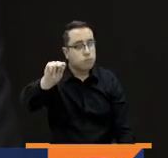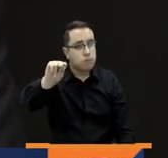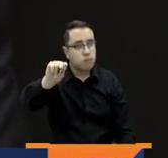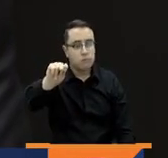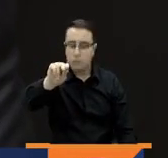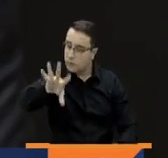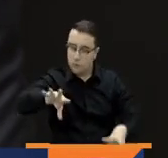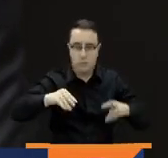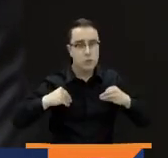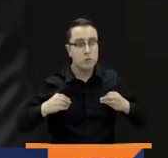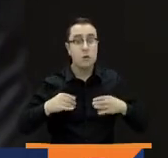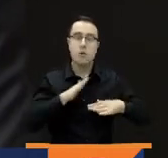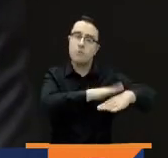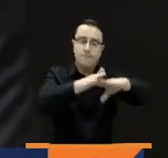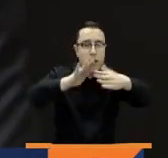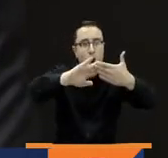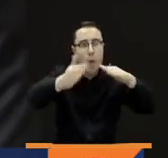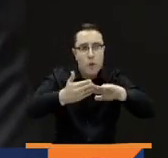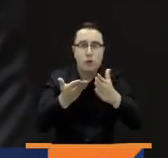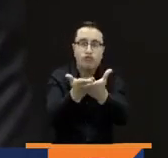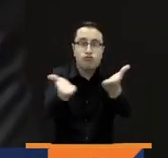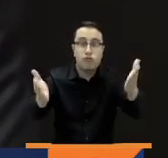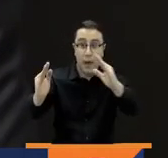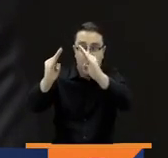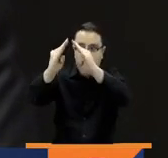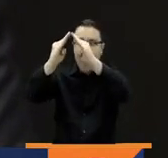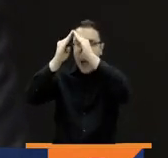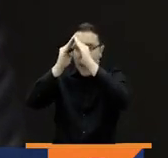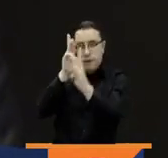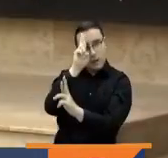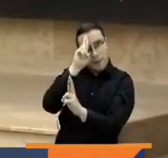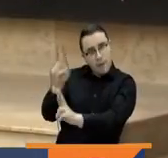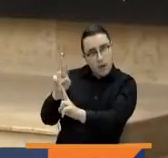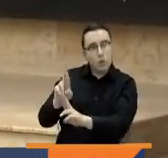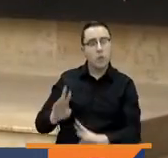precisamente para que se respeten los centros de atención inmediata.